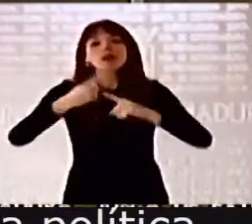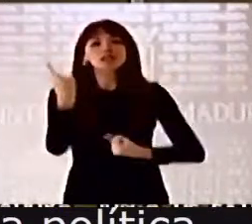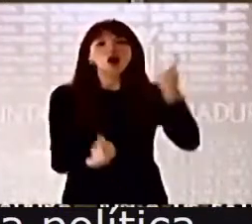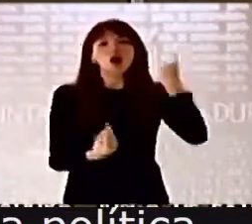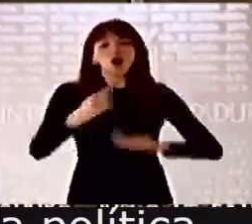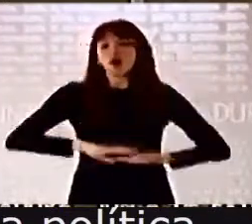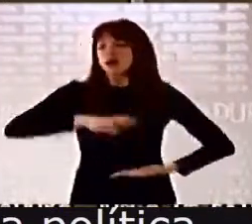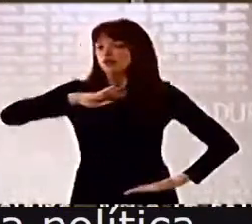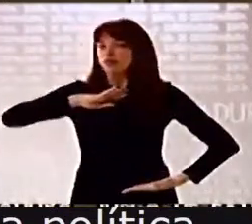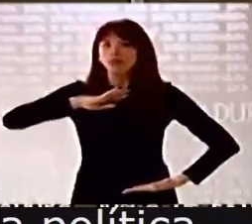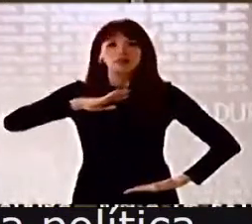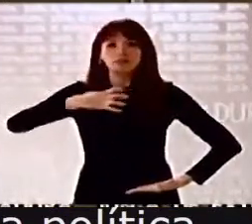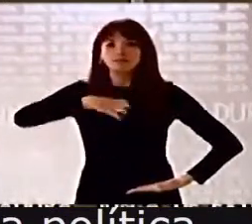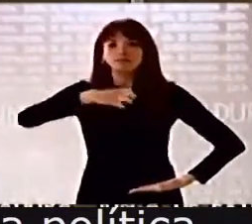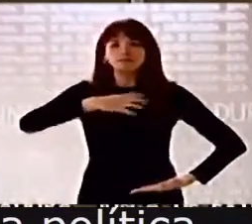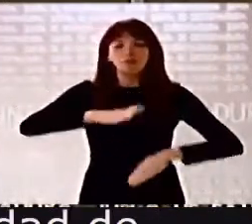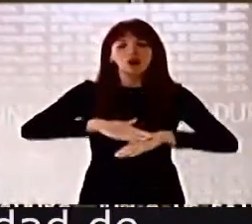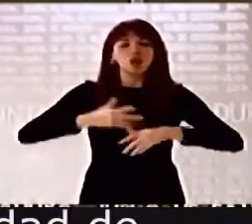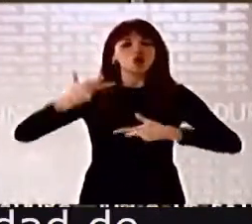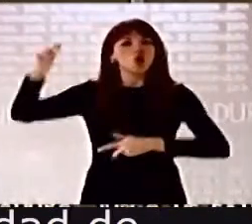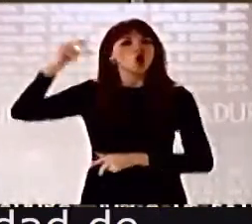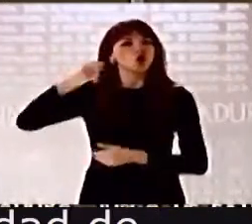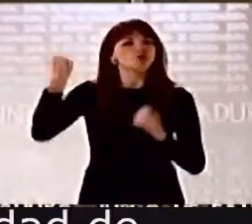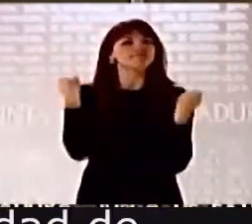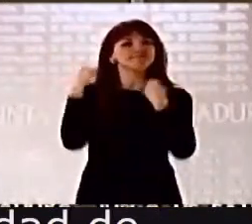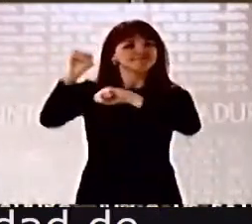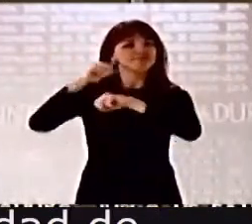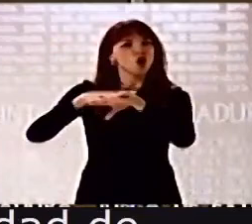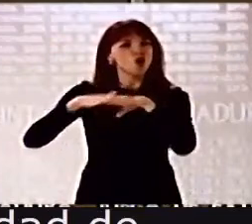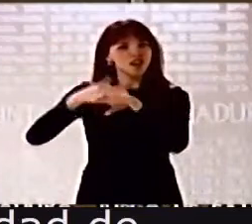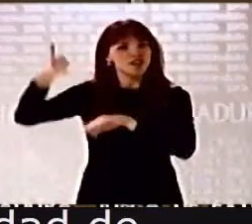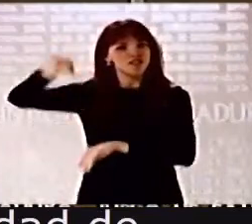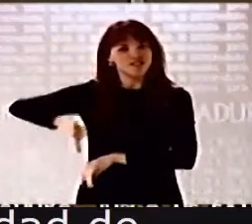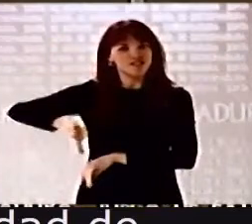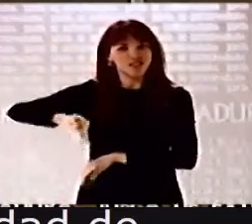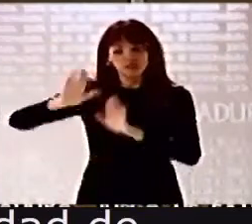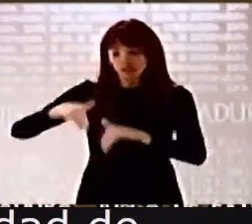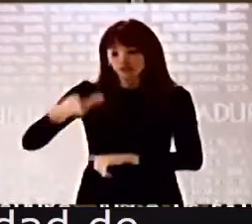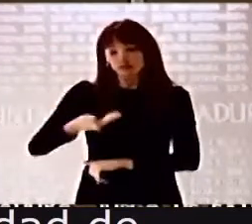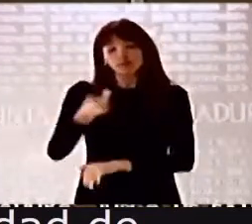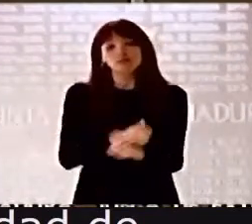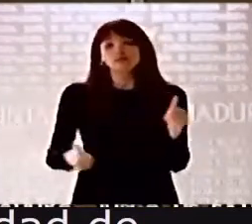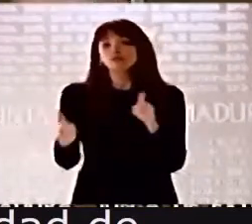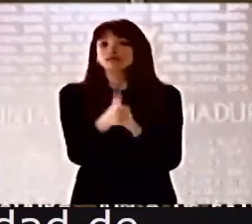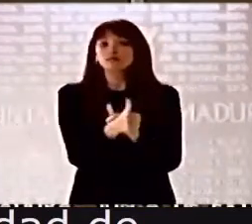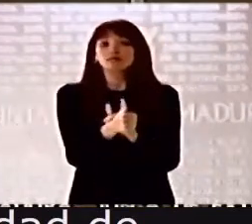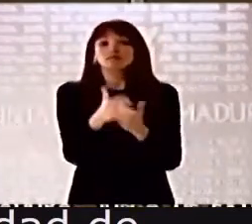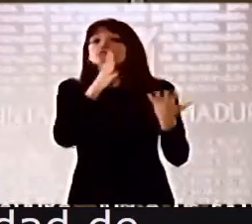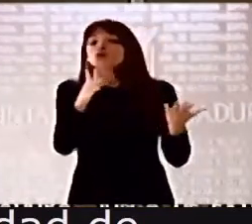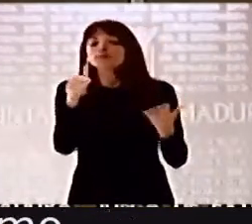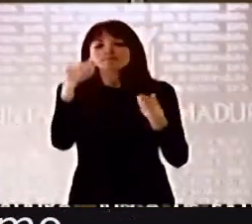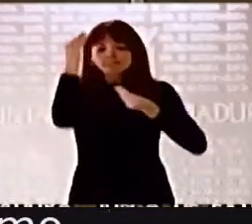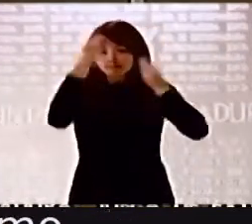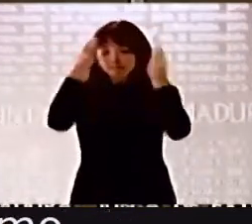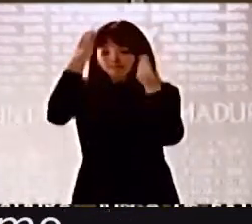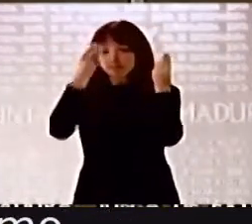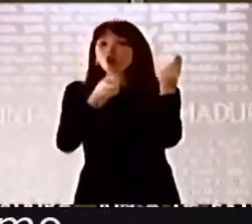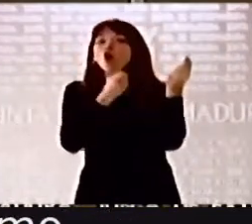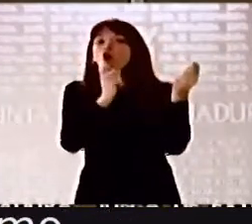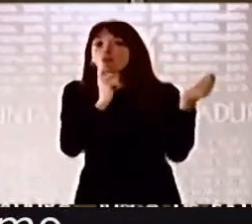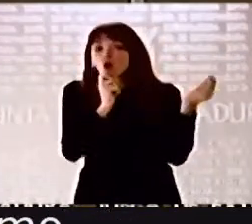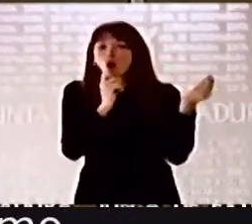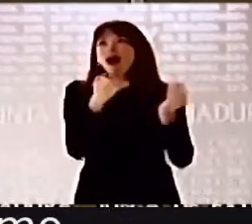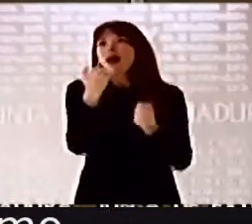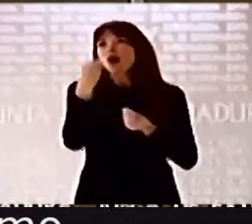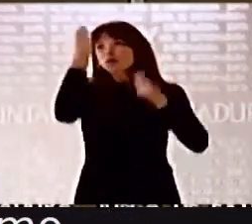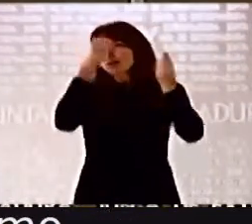haya gobierno. Por esa razón yo creo que es absolutamente esencial. Como contraposición a eso, elemento positivo,